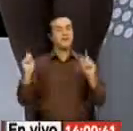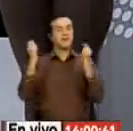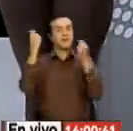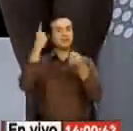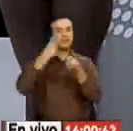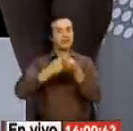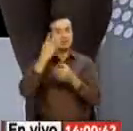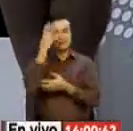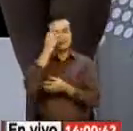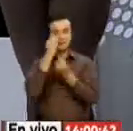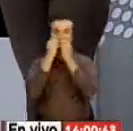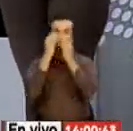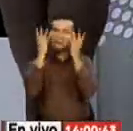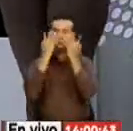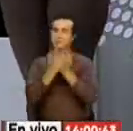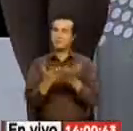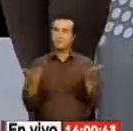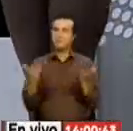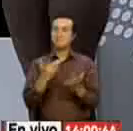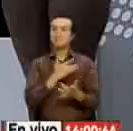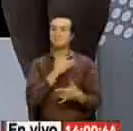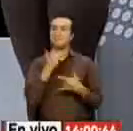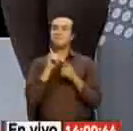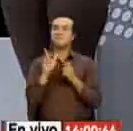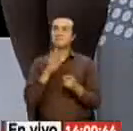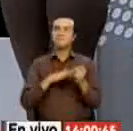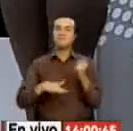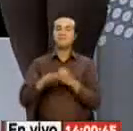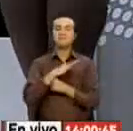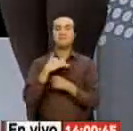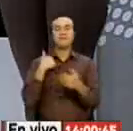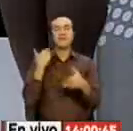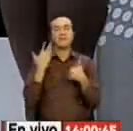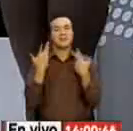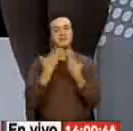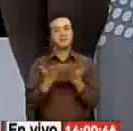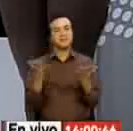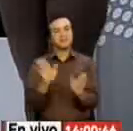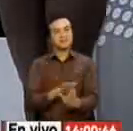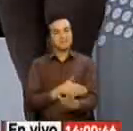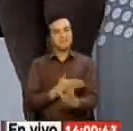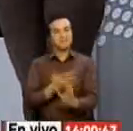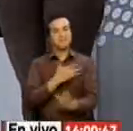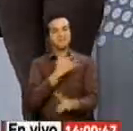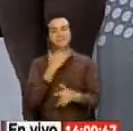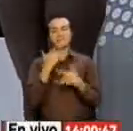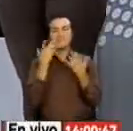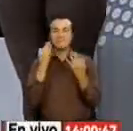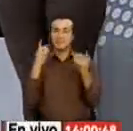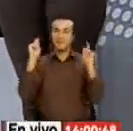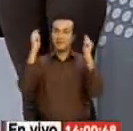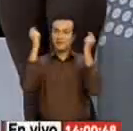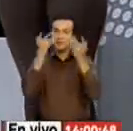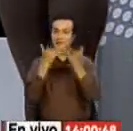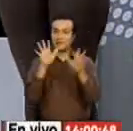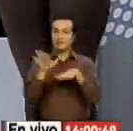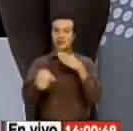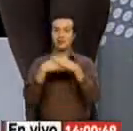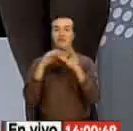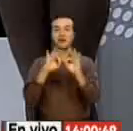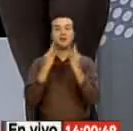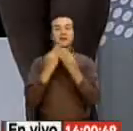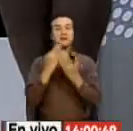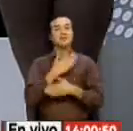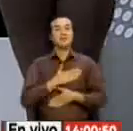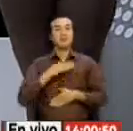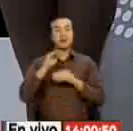Quito, maravillosas sin duda, con el calor de la gente y mucha alegría, mucha música por supuesto. Se respira ya el ambiente de fiesta, así que a todas las familias que disfruten y a